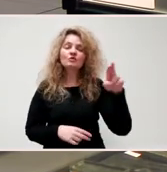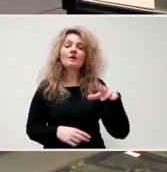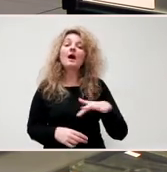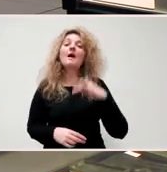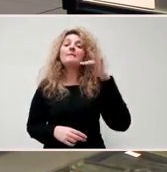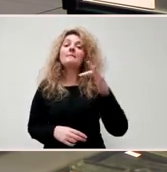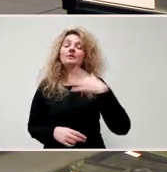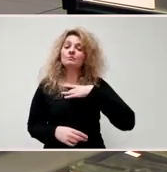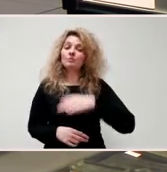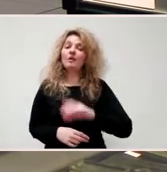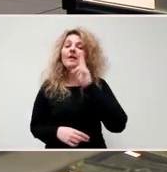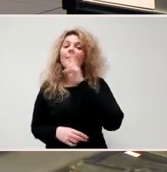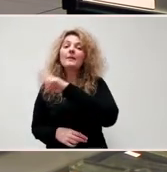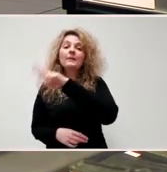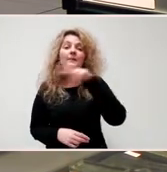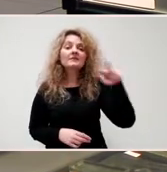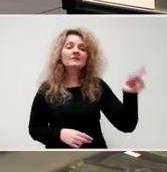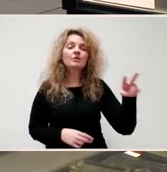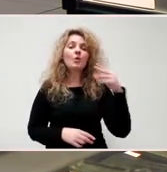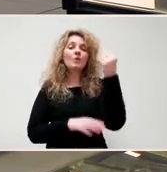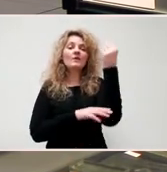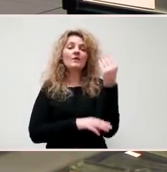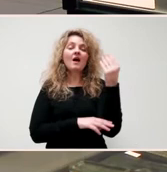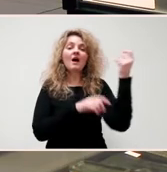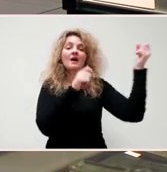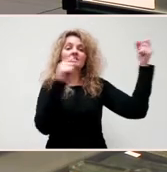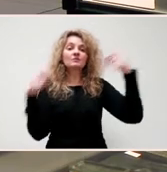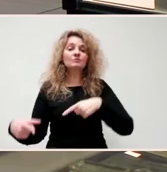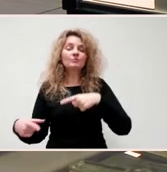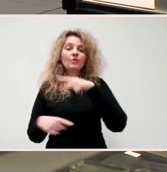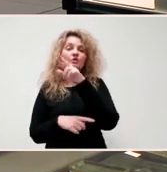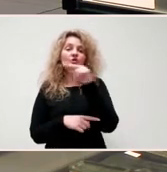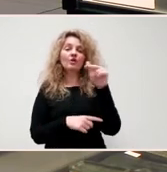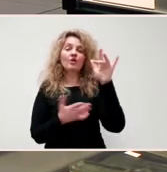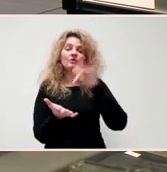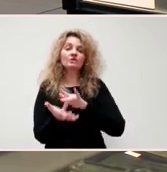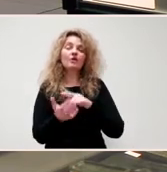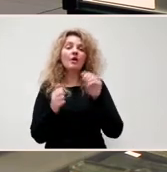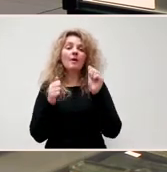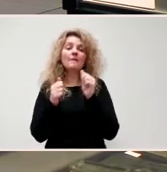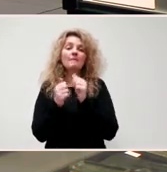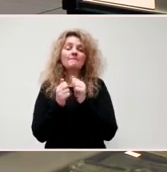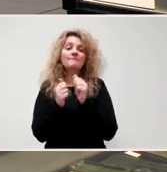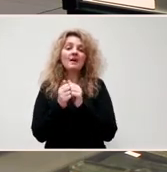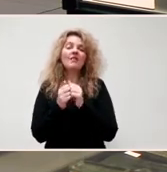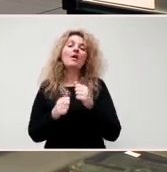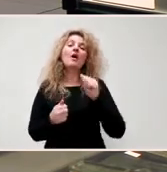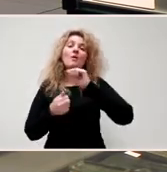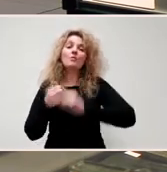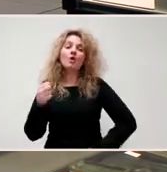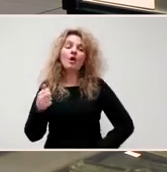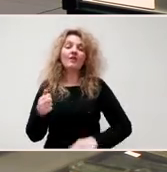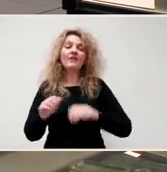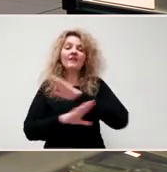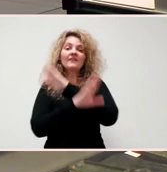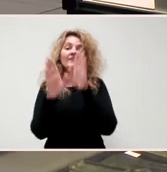ver tamén, ademais destas pezas, o que sería unha exposición que traemos das pezas de bronce